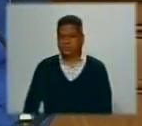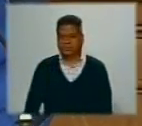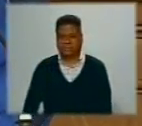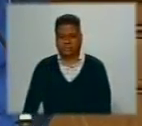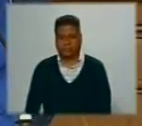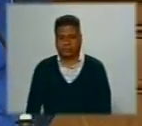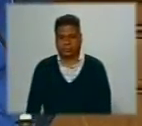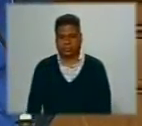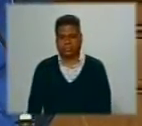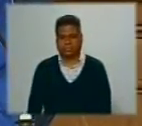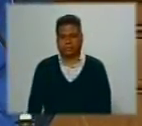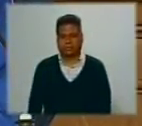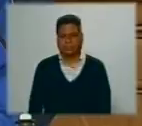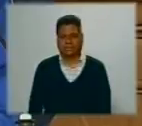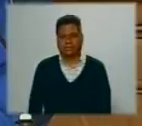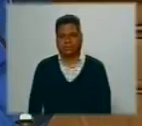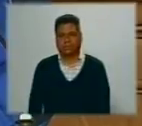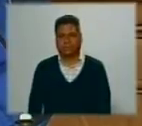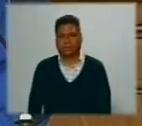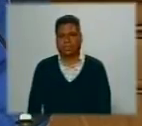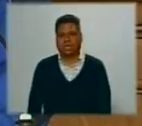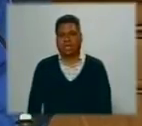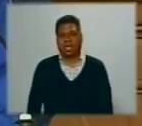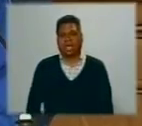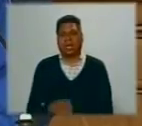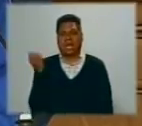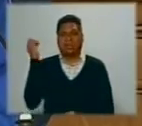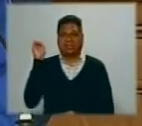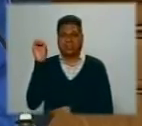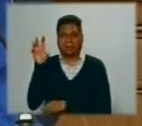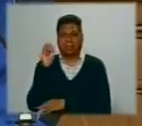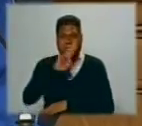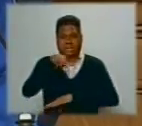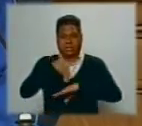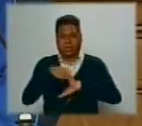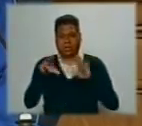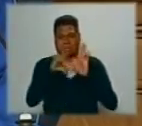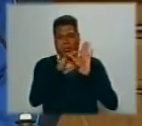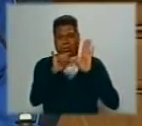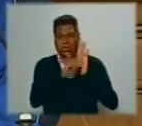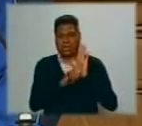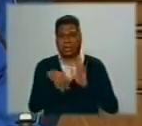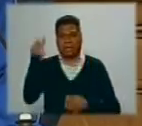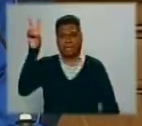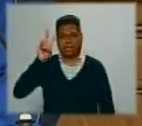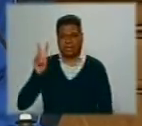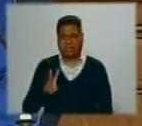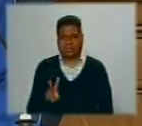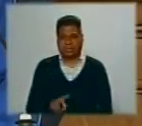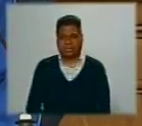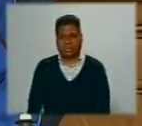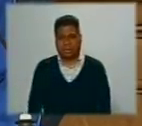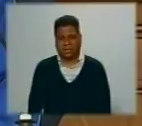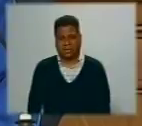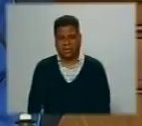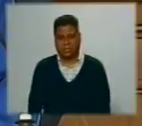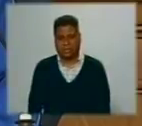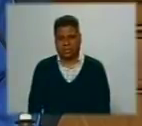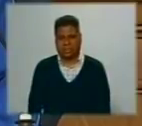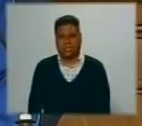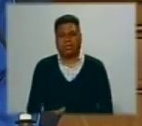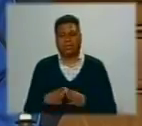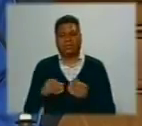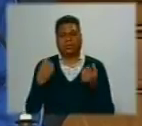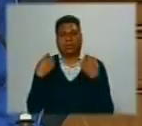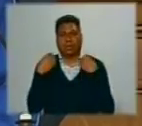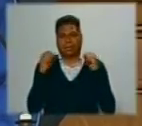La Asamblea Nacional Constituyente de la República Bolivariana de Venezuela, en ejercicio de las facultades previstas en